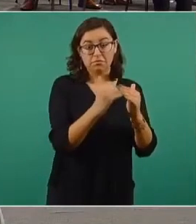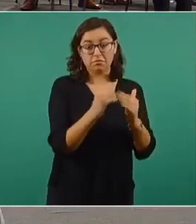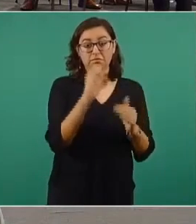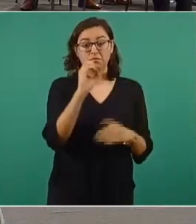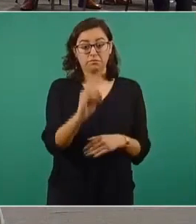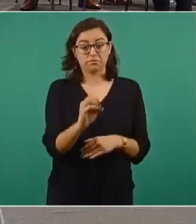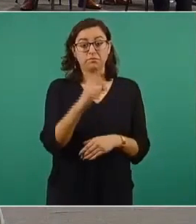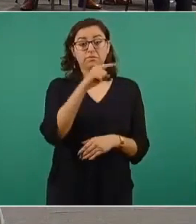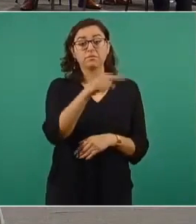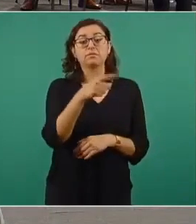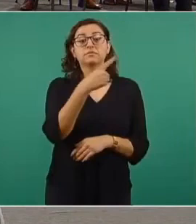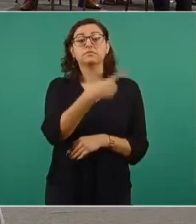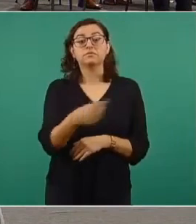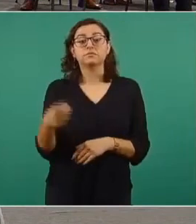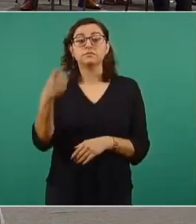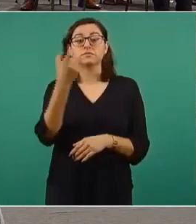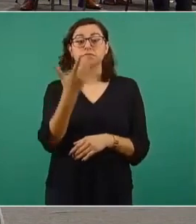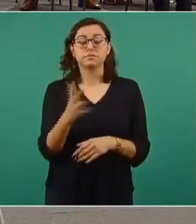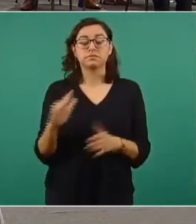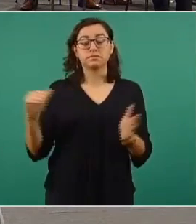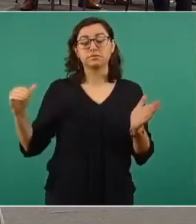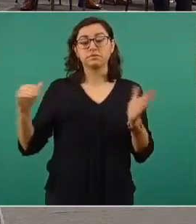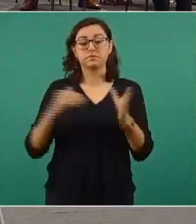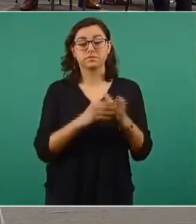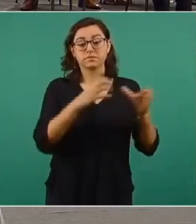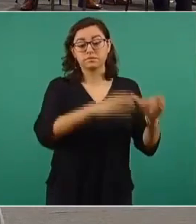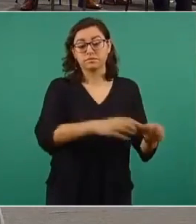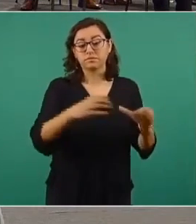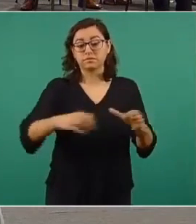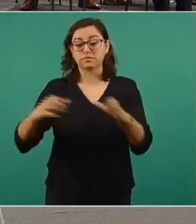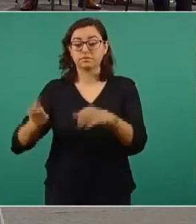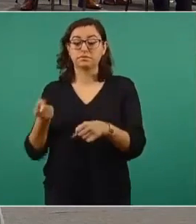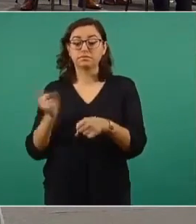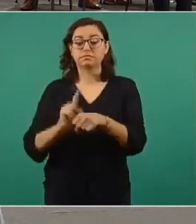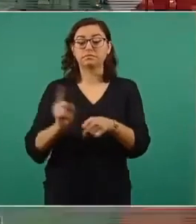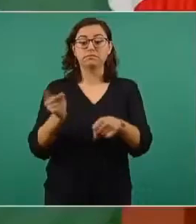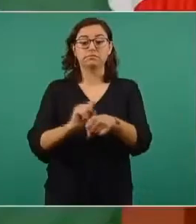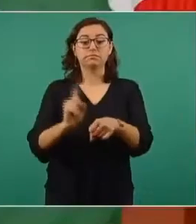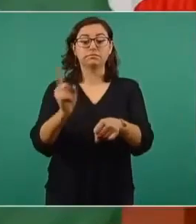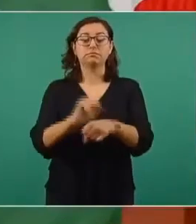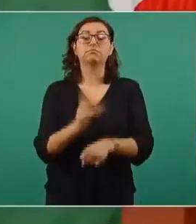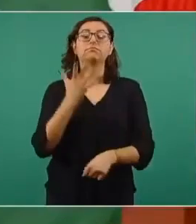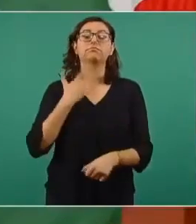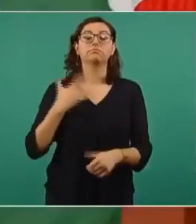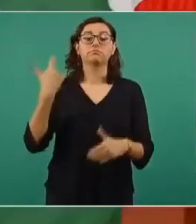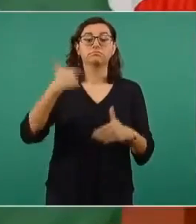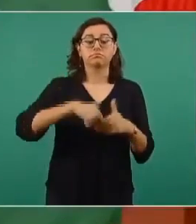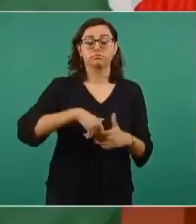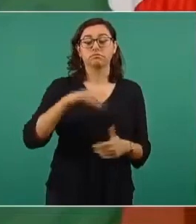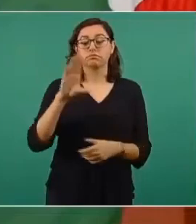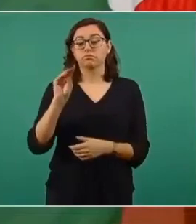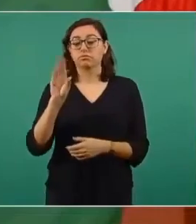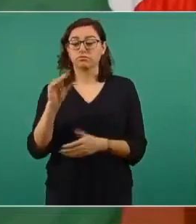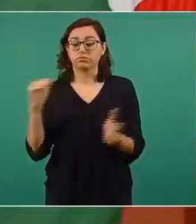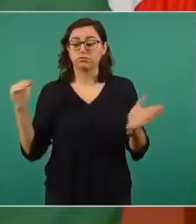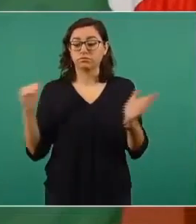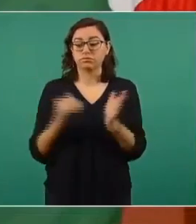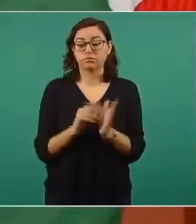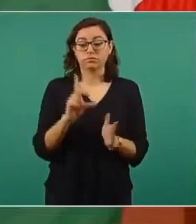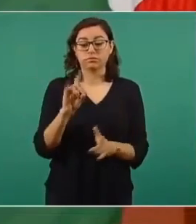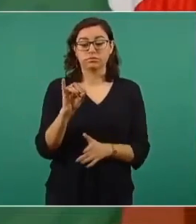de 110,000 barriles por día de gasolina, 90,000 de diésel